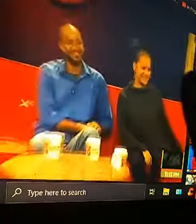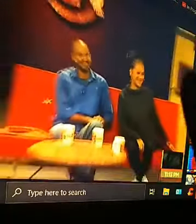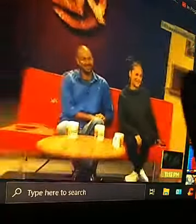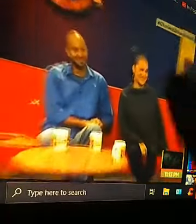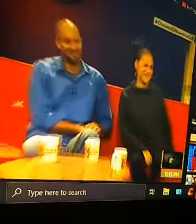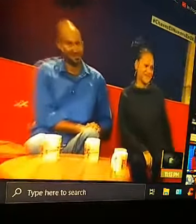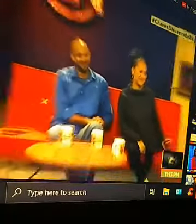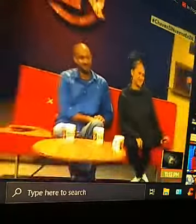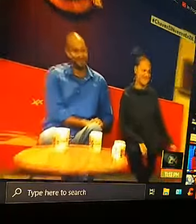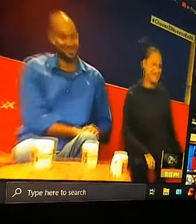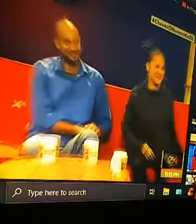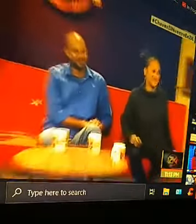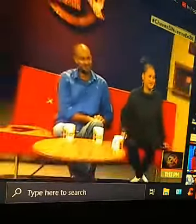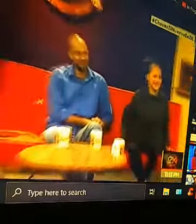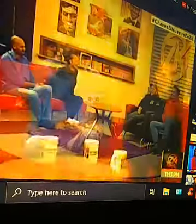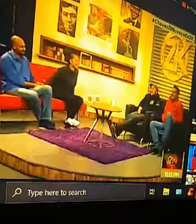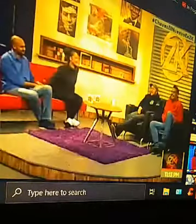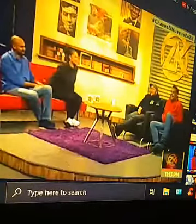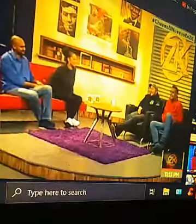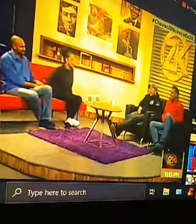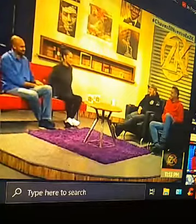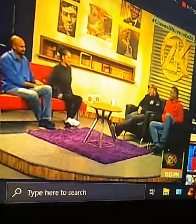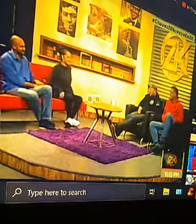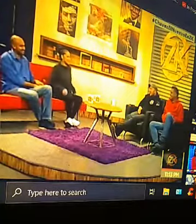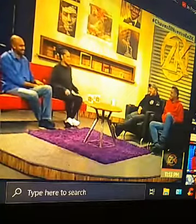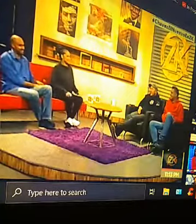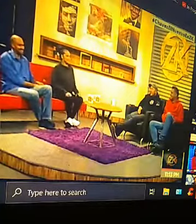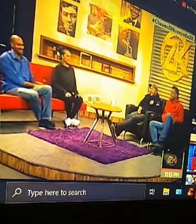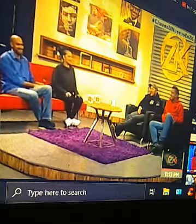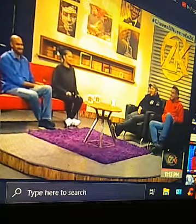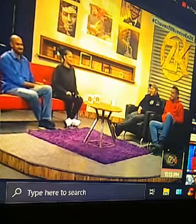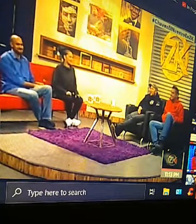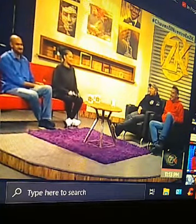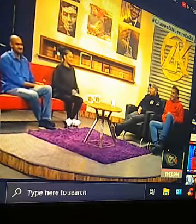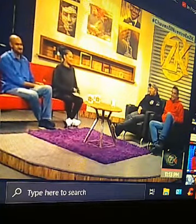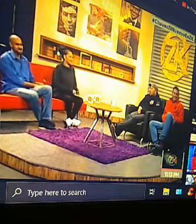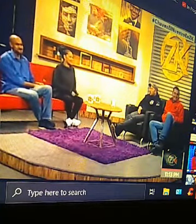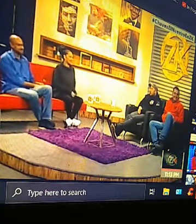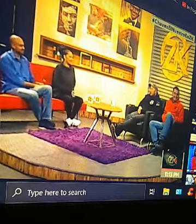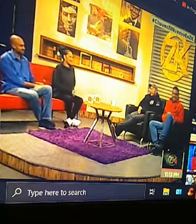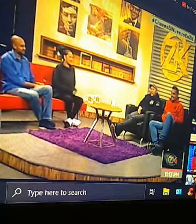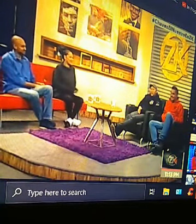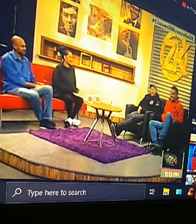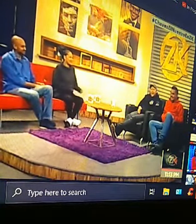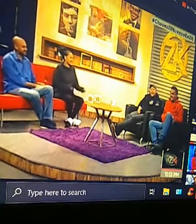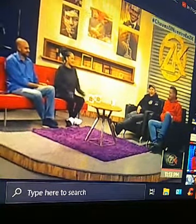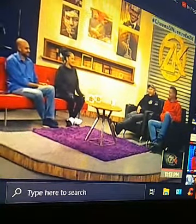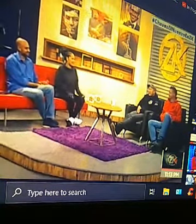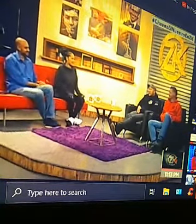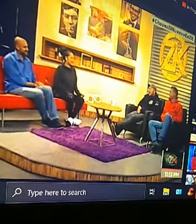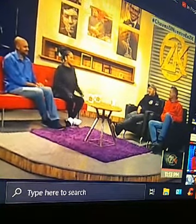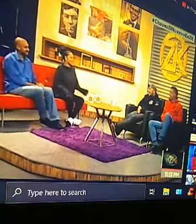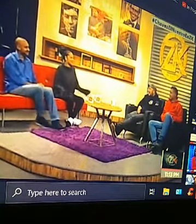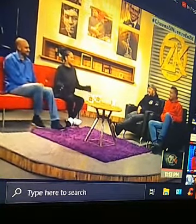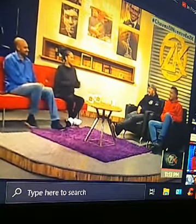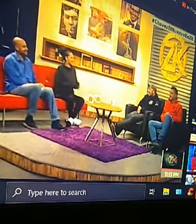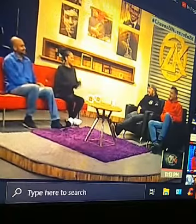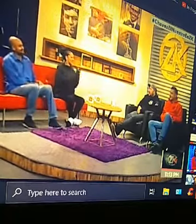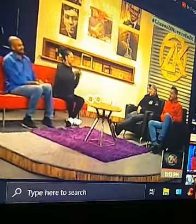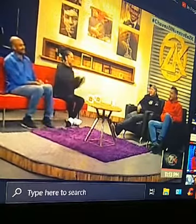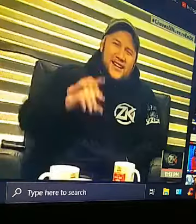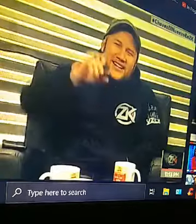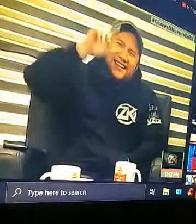Para la quinta. Tengo años de no saber qué es. ¡Niñas! Ese tipo de entretenimiento nocturno. Un padre